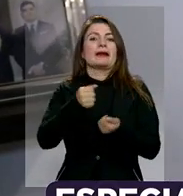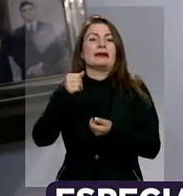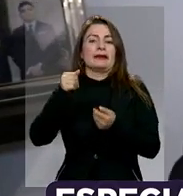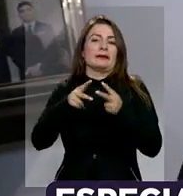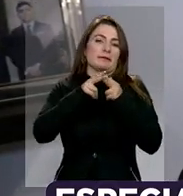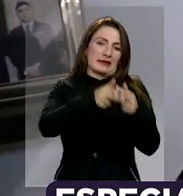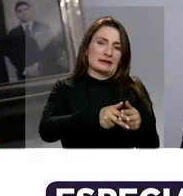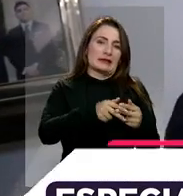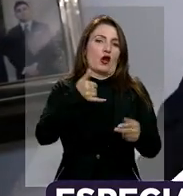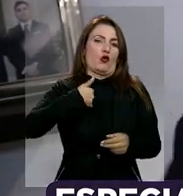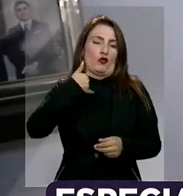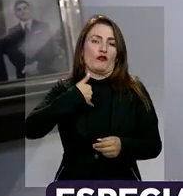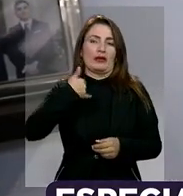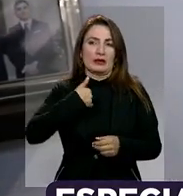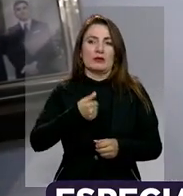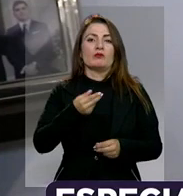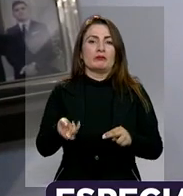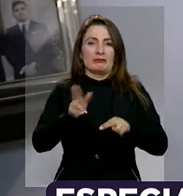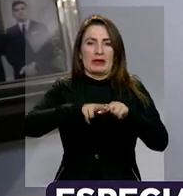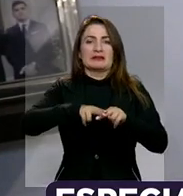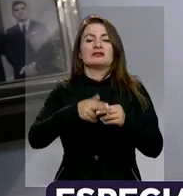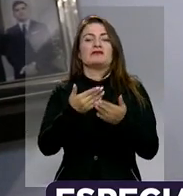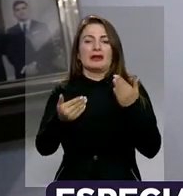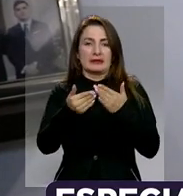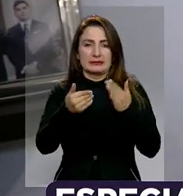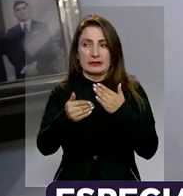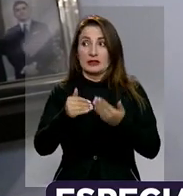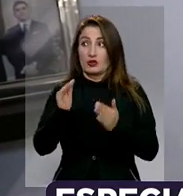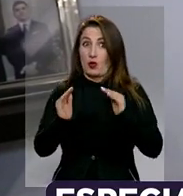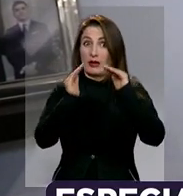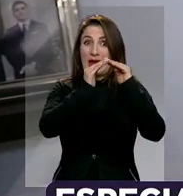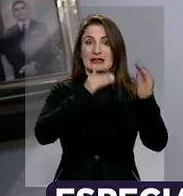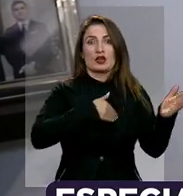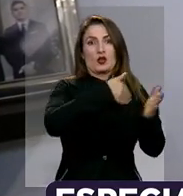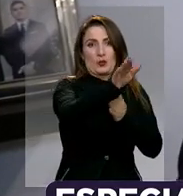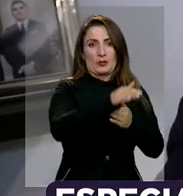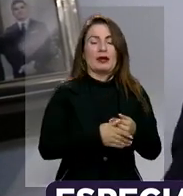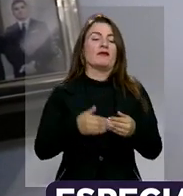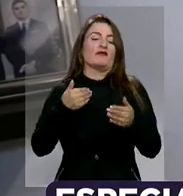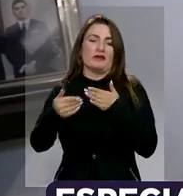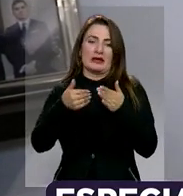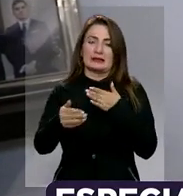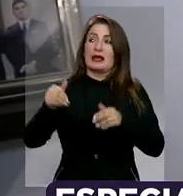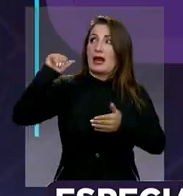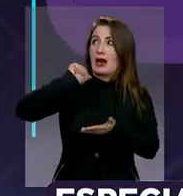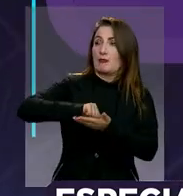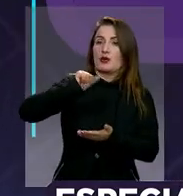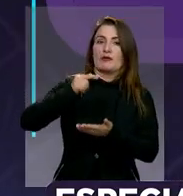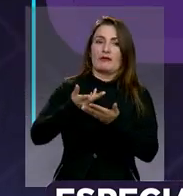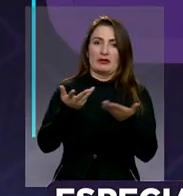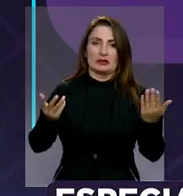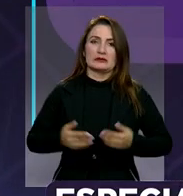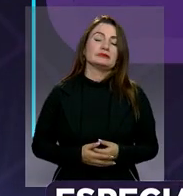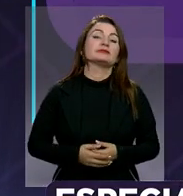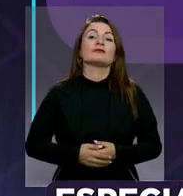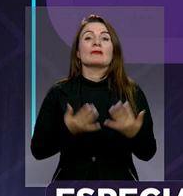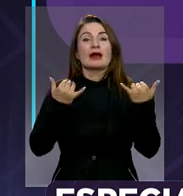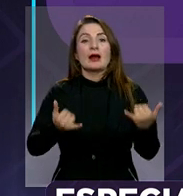de los jóvenes de manera que sea mucho más fácil obtener la aprobación por parte de la entidad financiera. Actualmente,